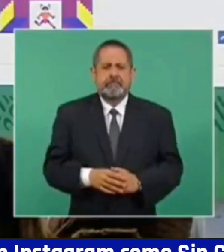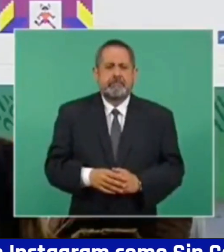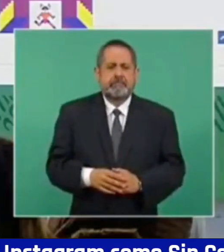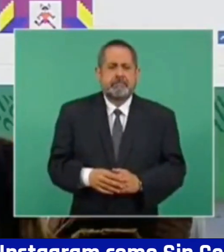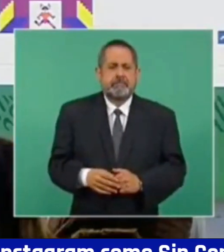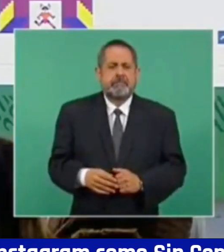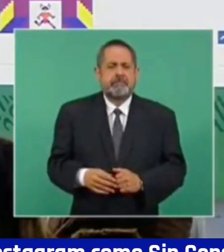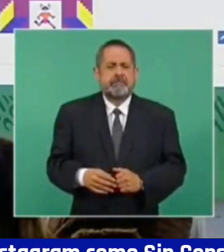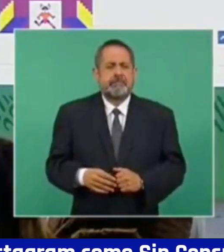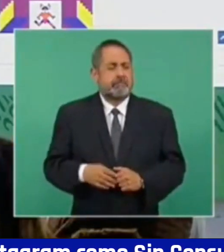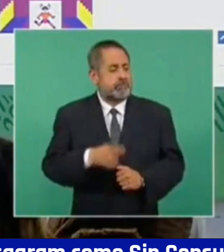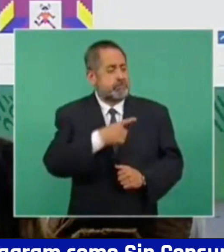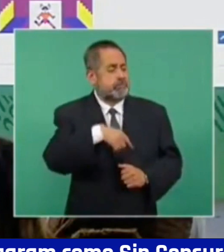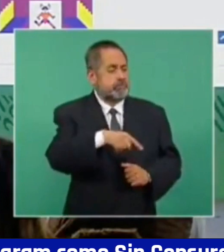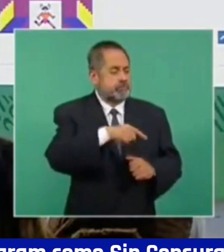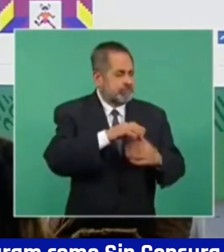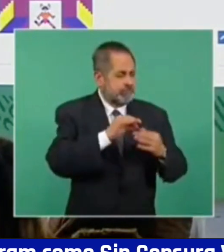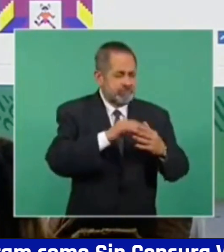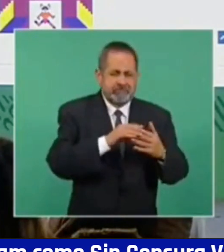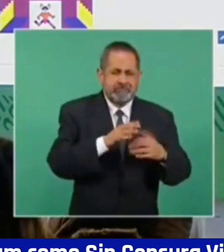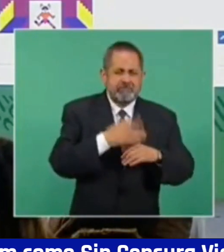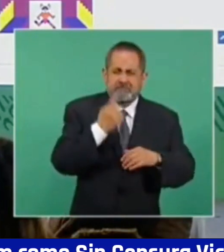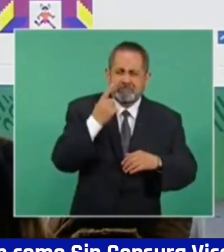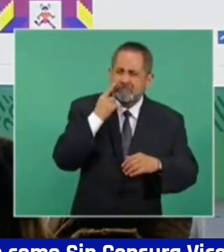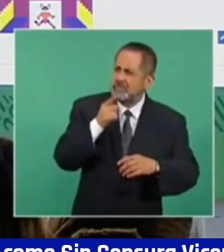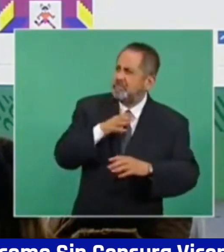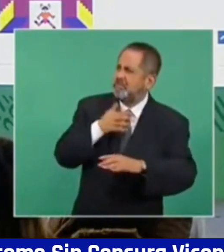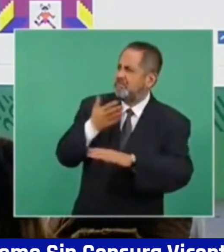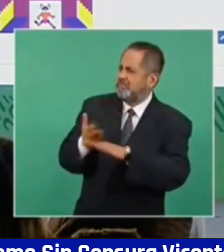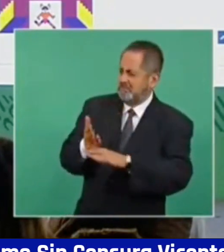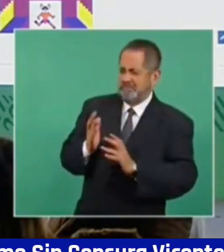Y pasa por analizar